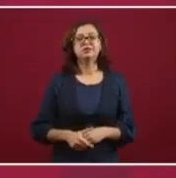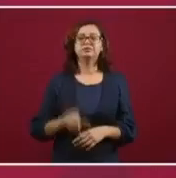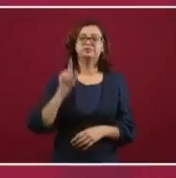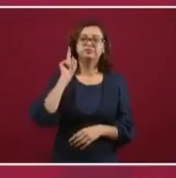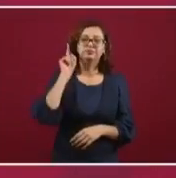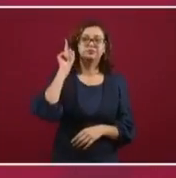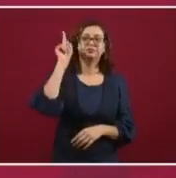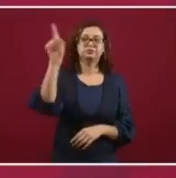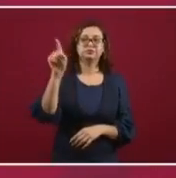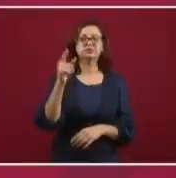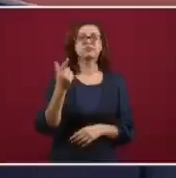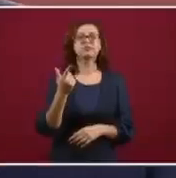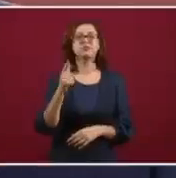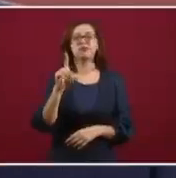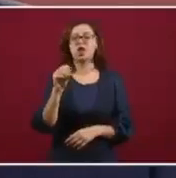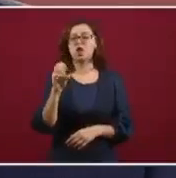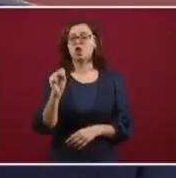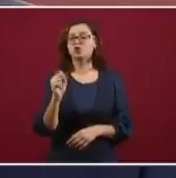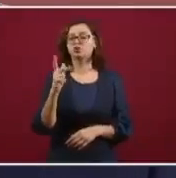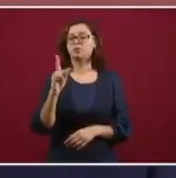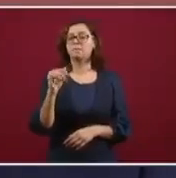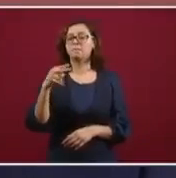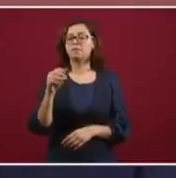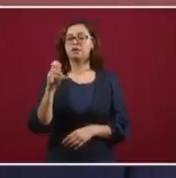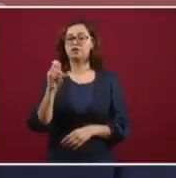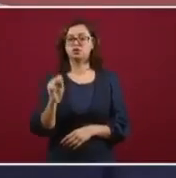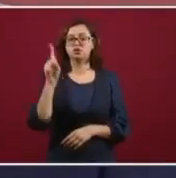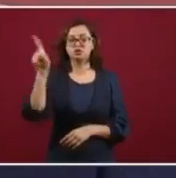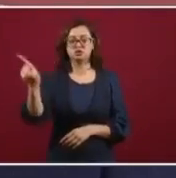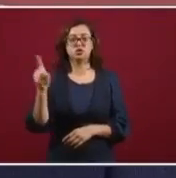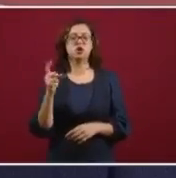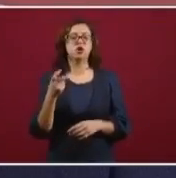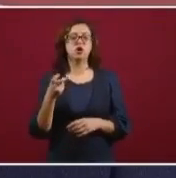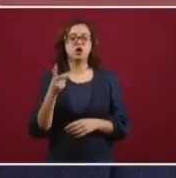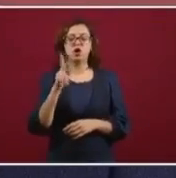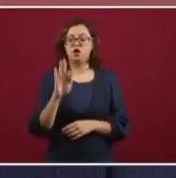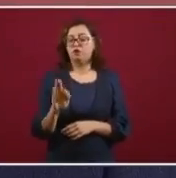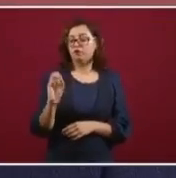todos los lunes había reunión convocada por Fox